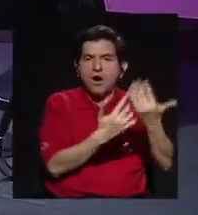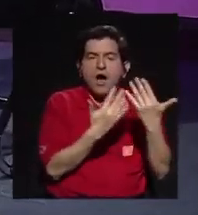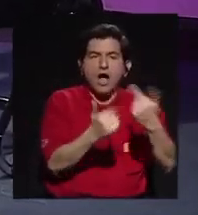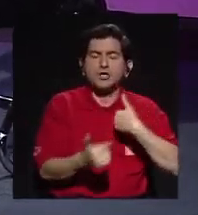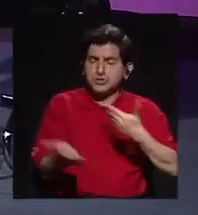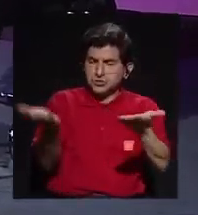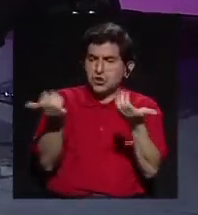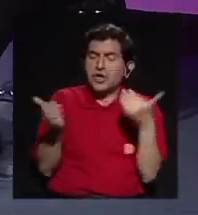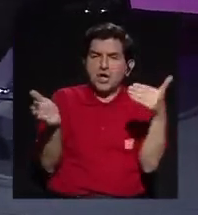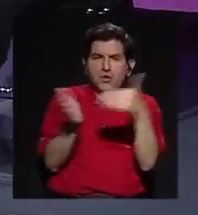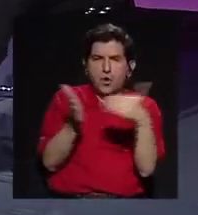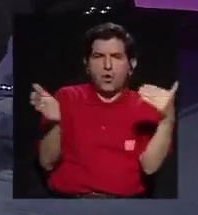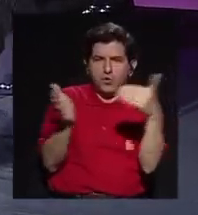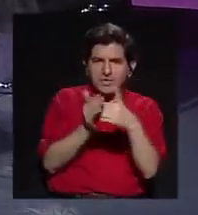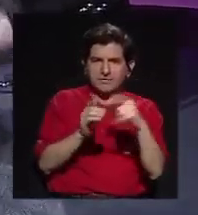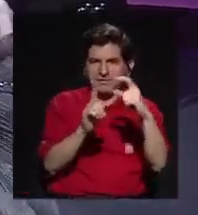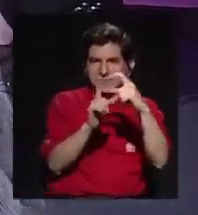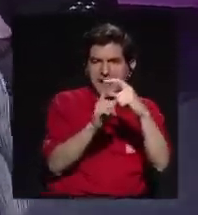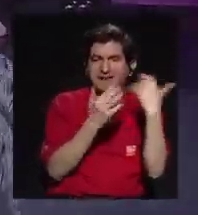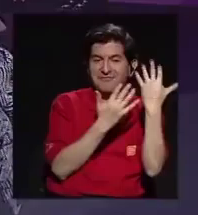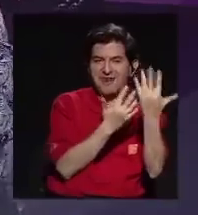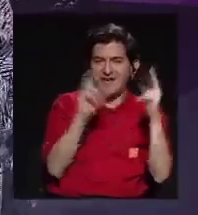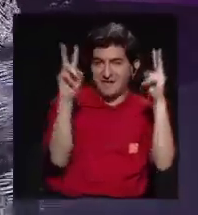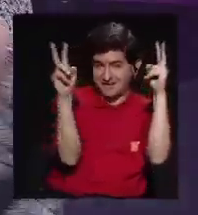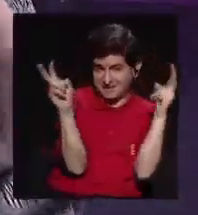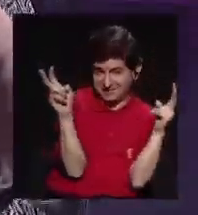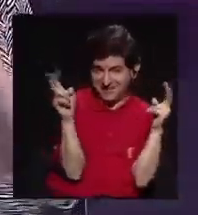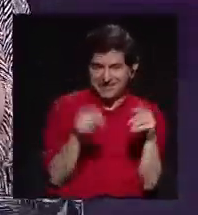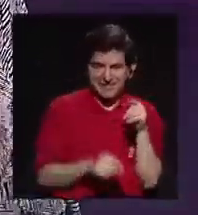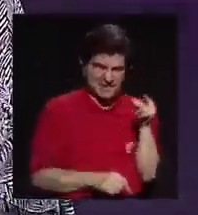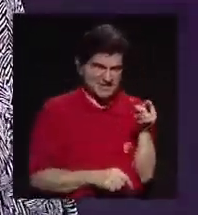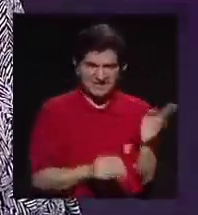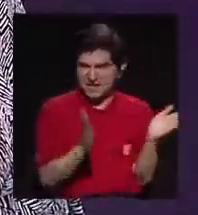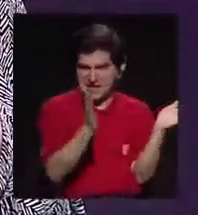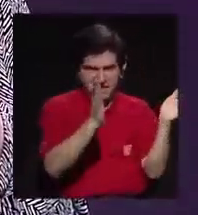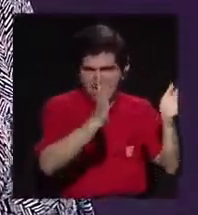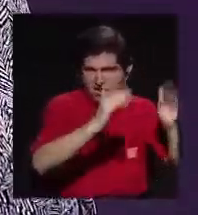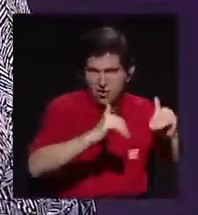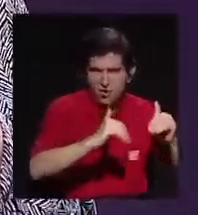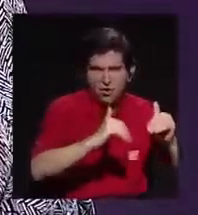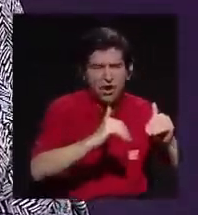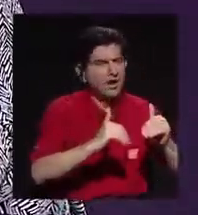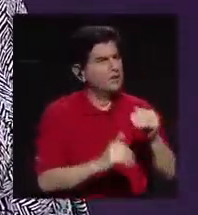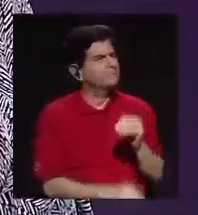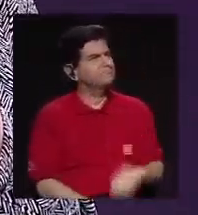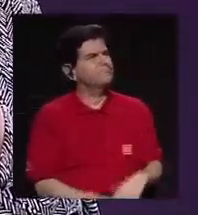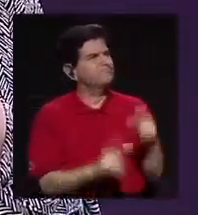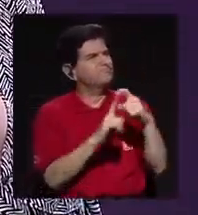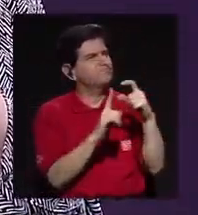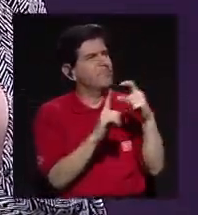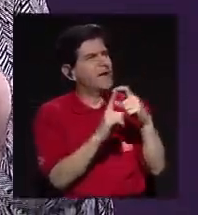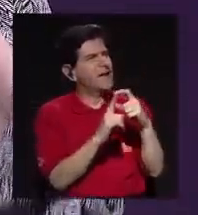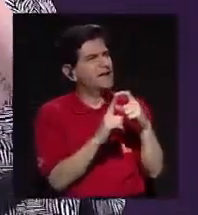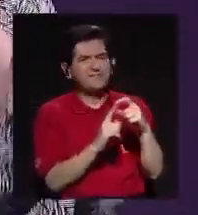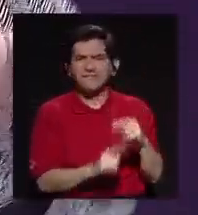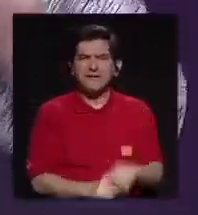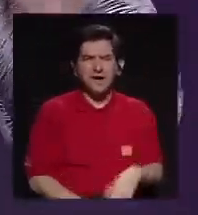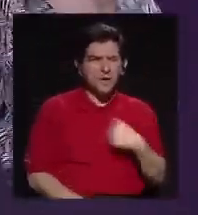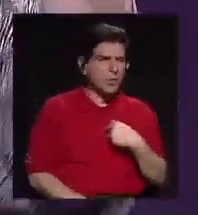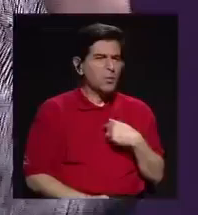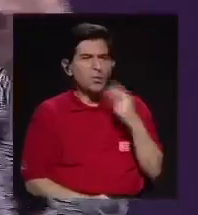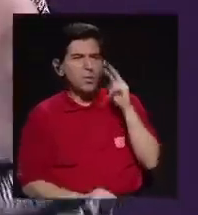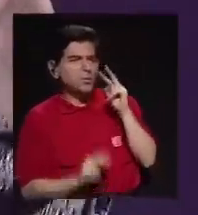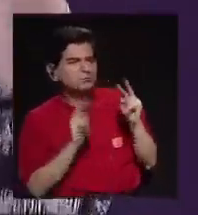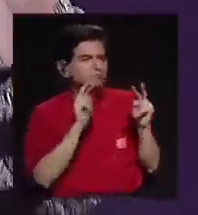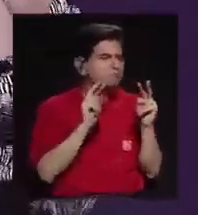quiero volver a tomar, exacto, la palabra esperanza, ¿verdad? Sí. Cuando no hay, no, yo creo que no era, tal vez no utilizaría la palabra expectativa, sino es que no